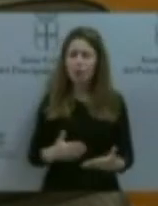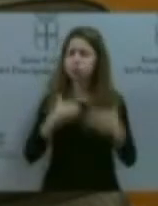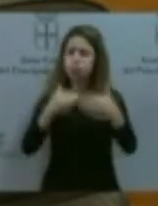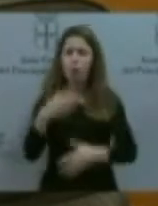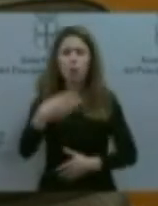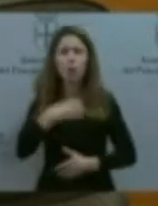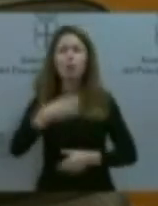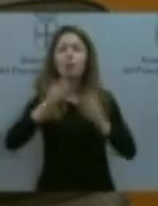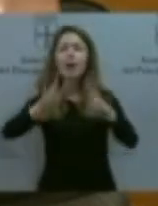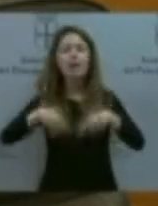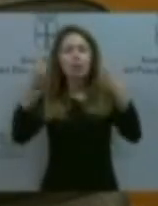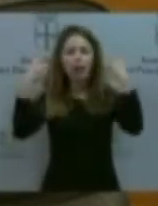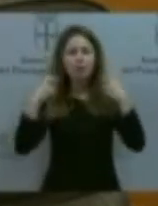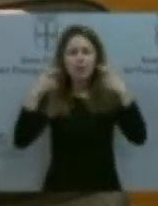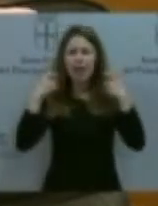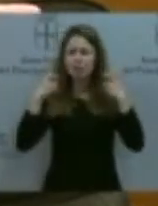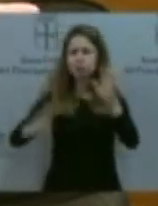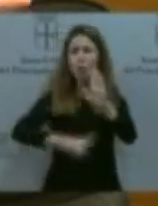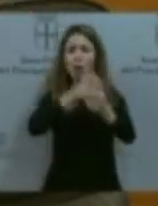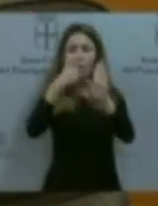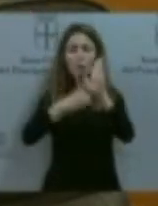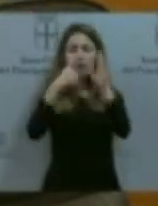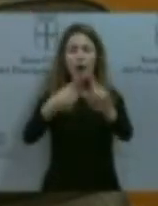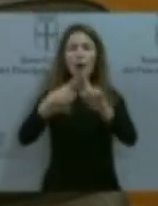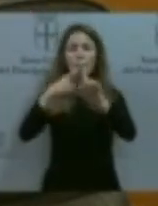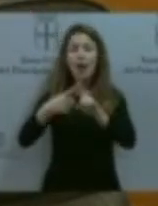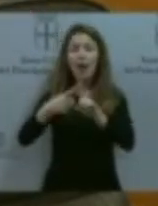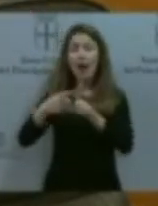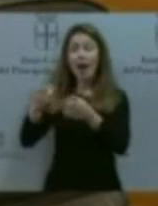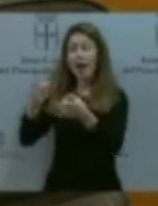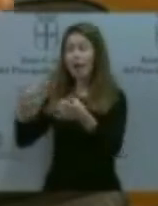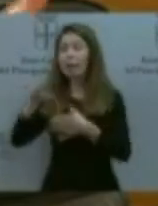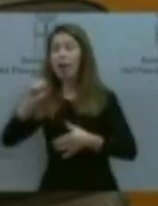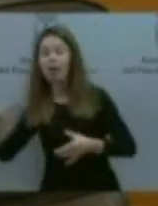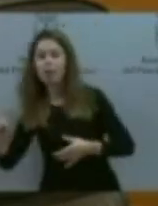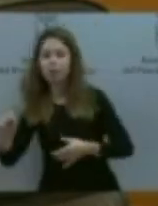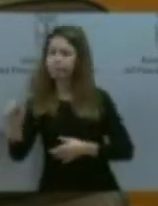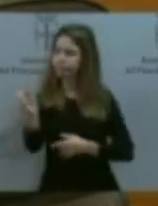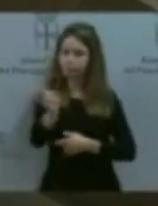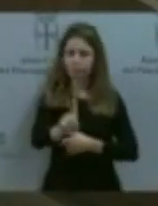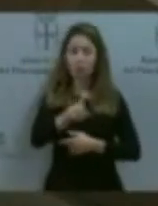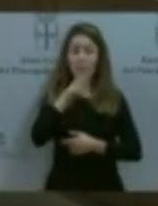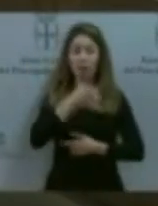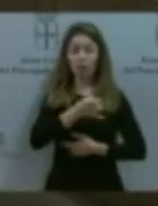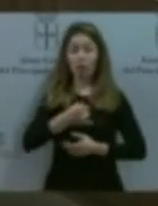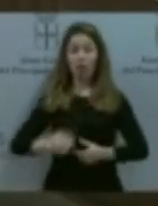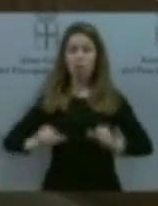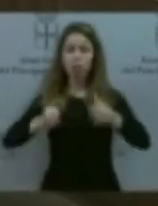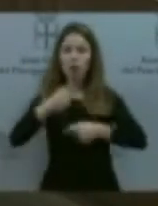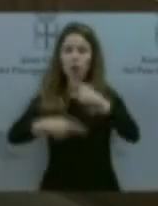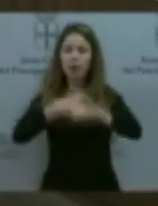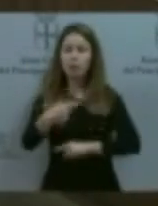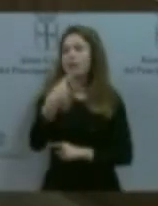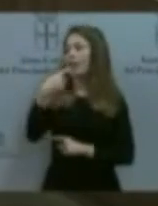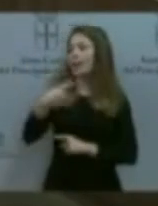para hacernos menos dependientes del endeudamiento. Porque si primero nos endeudamos, luego nos llegan a decir, como estamos endeudados, tenemos que recortar.